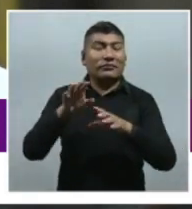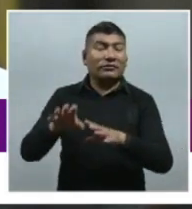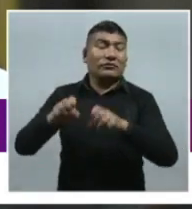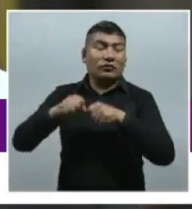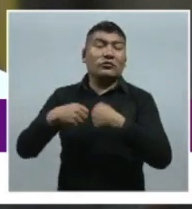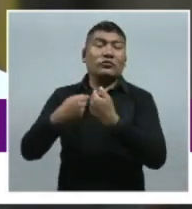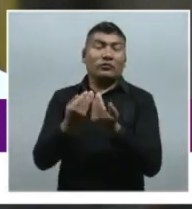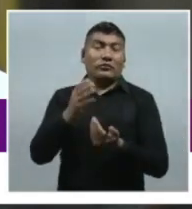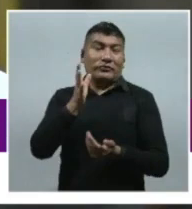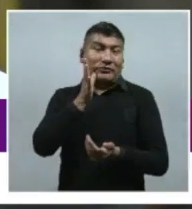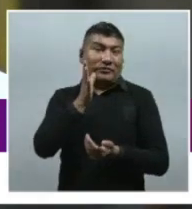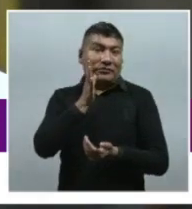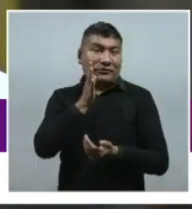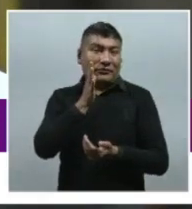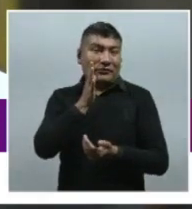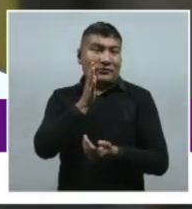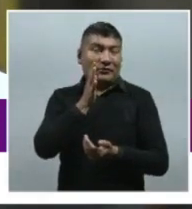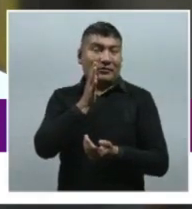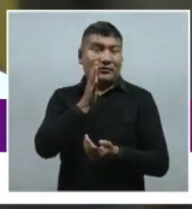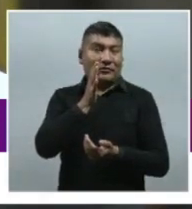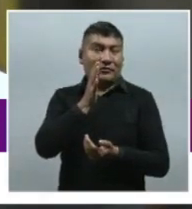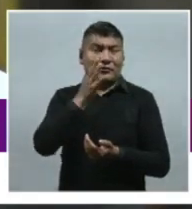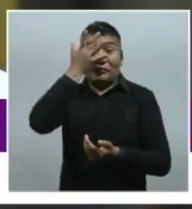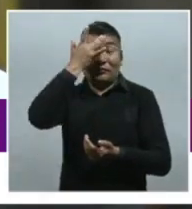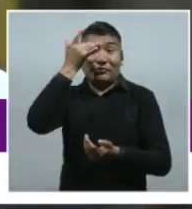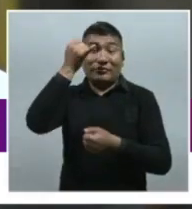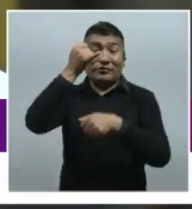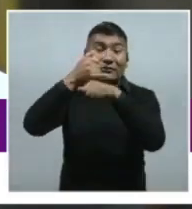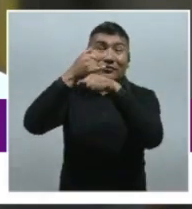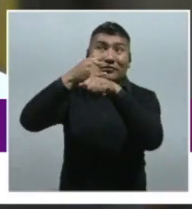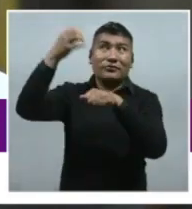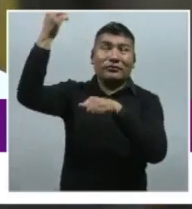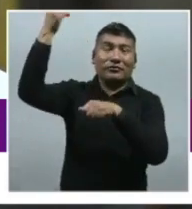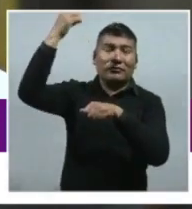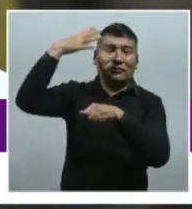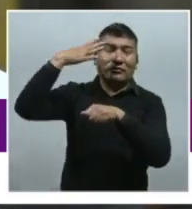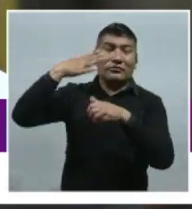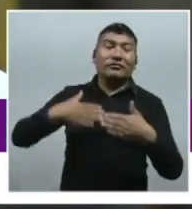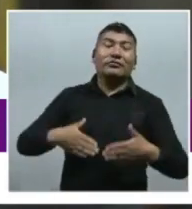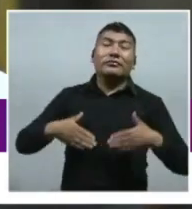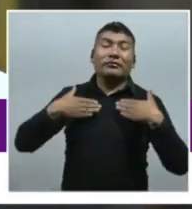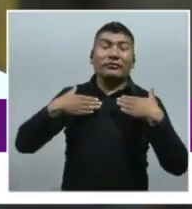porque la iglesia nos da luz de la vida sacramental